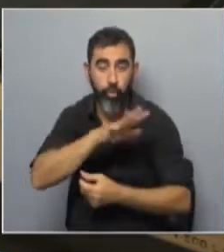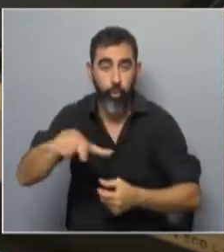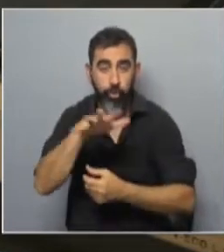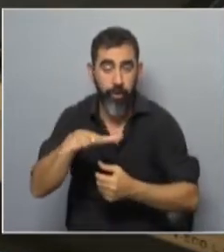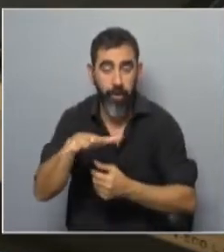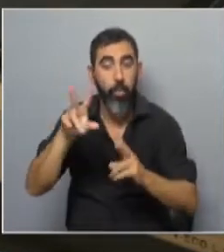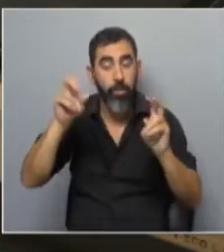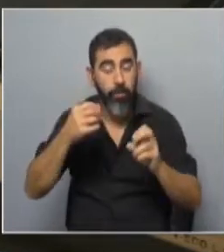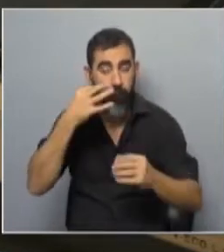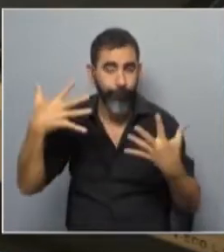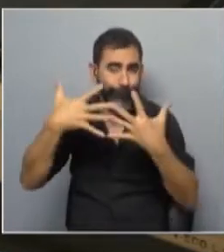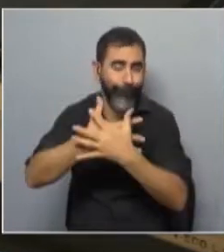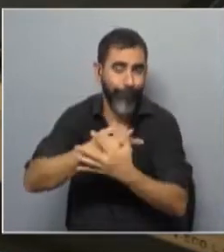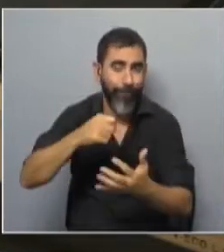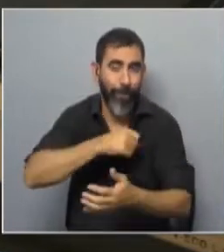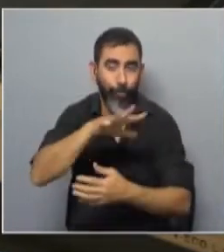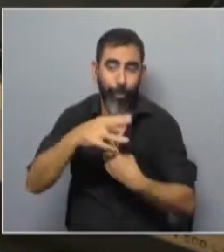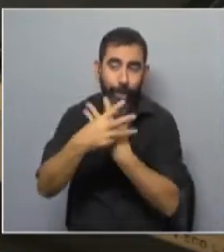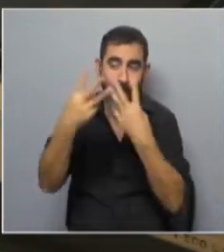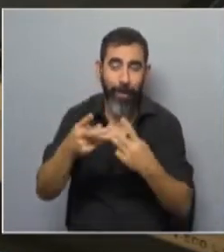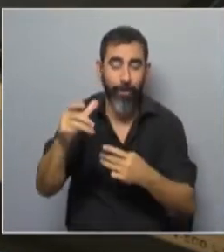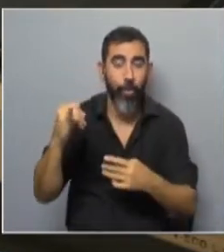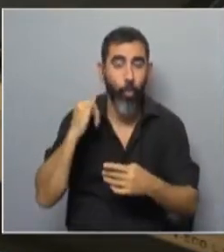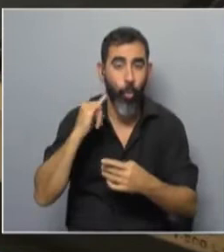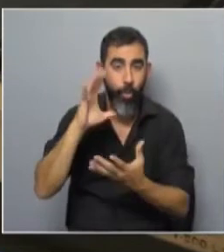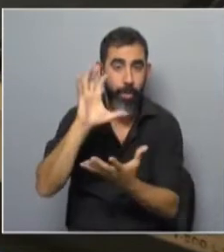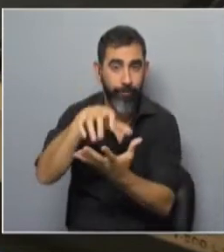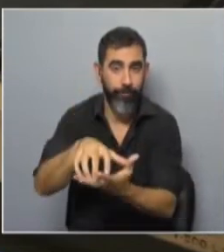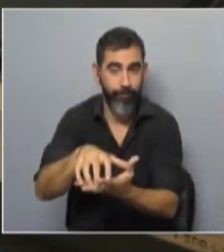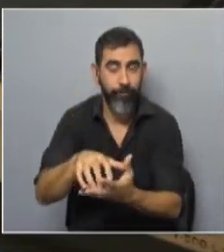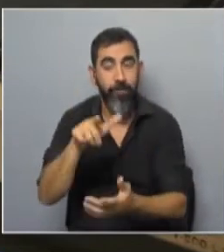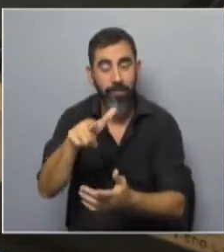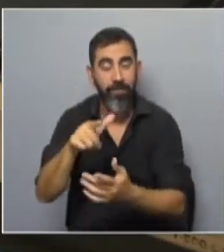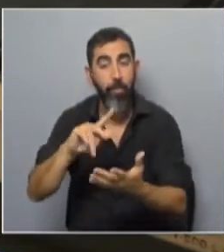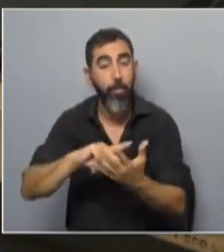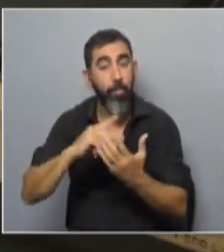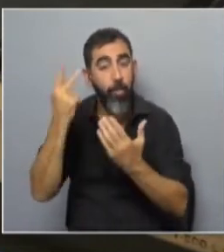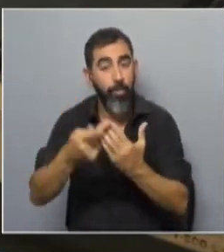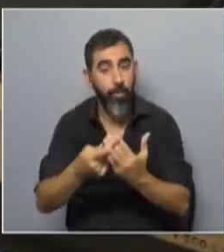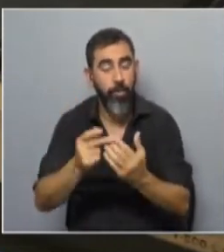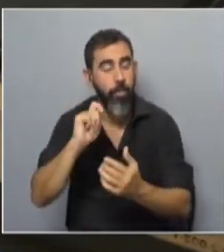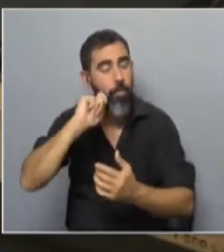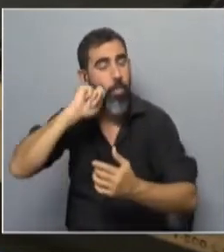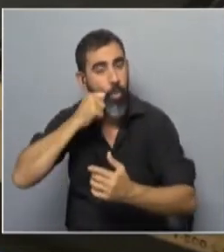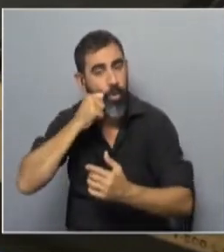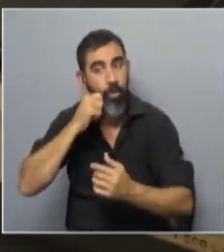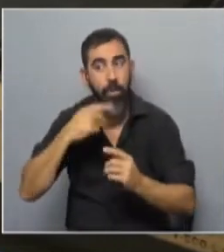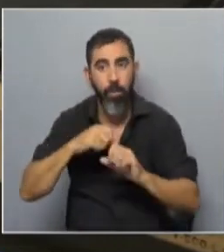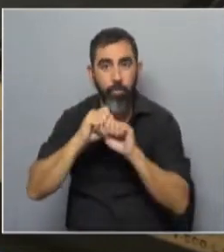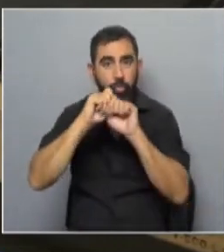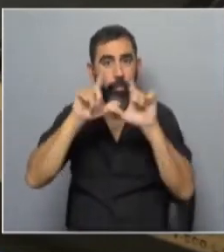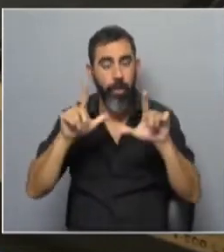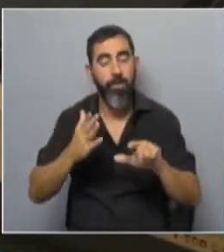una temática que afecta a toda la comunidad, no solamente al centro educativo. Entonces, ese tipo de proyectos son muy ricos, nos sorprenden,